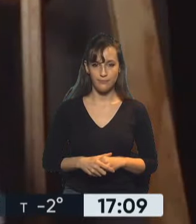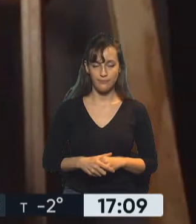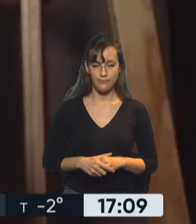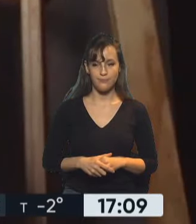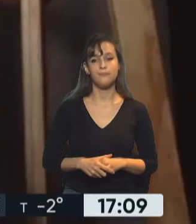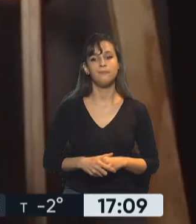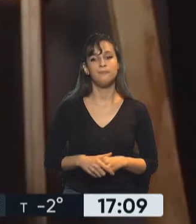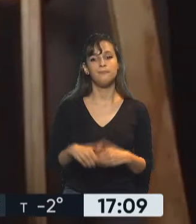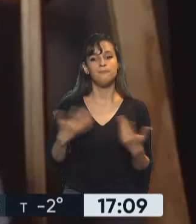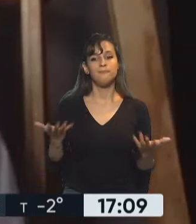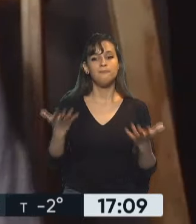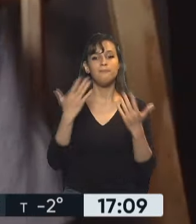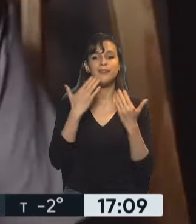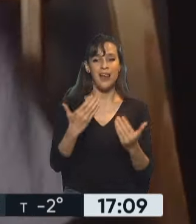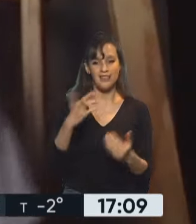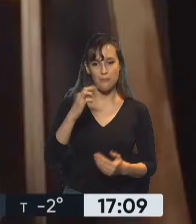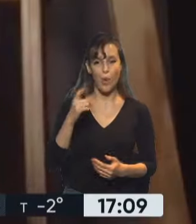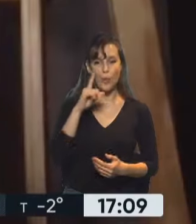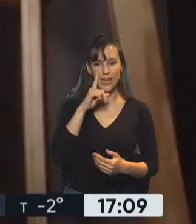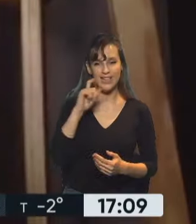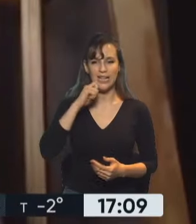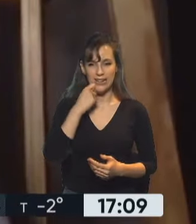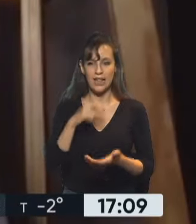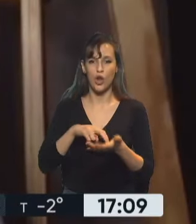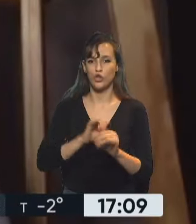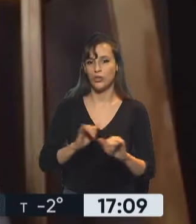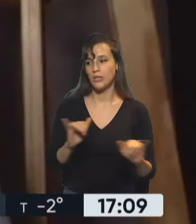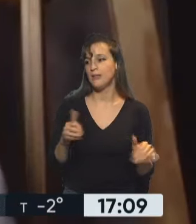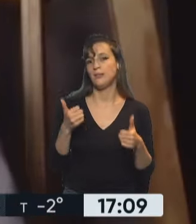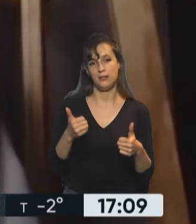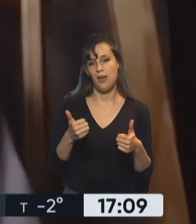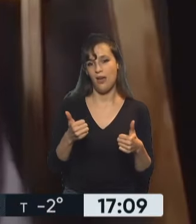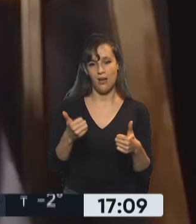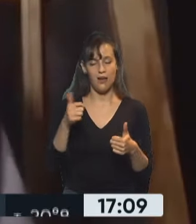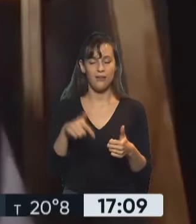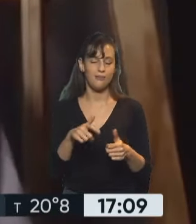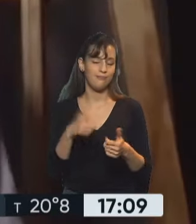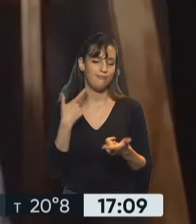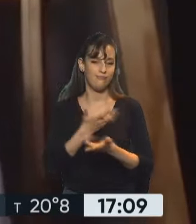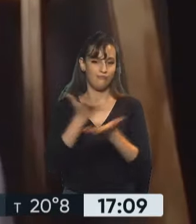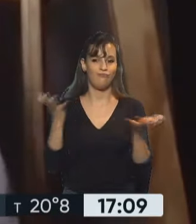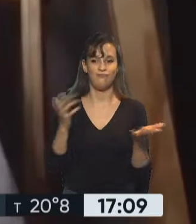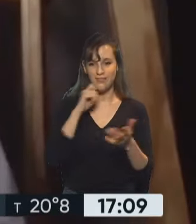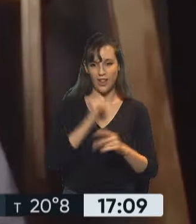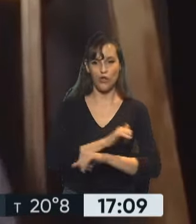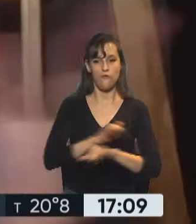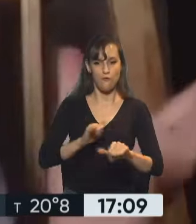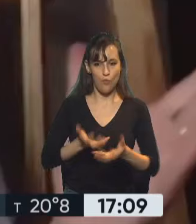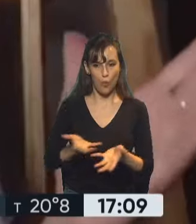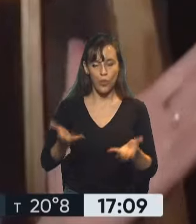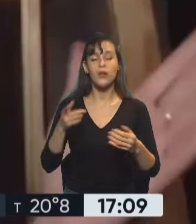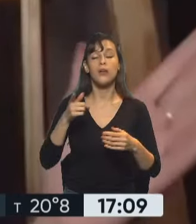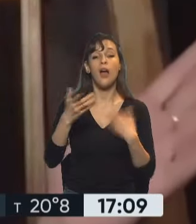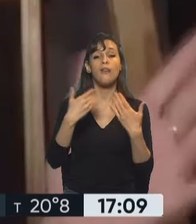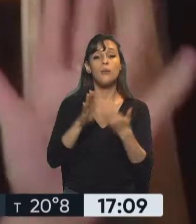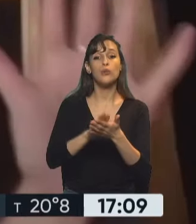Ahí está, muchas gracias Pauli, una gran noticia, espectacular y genial que lo podamos compartir y difundir. Aprovecho que hablamos de los